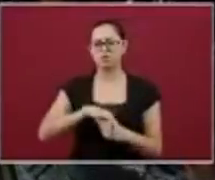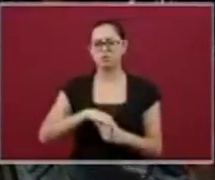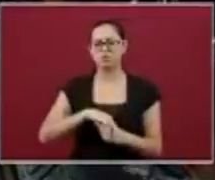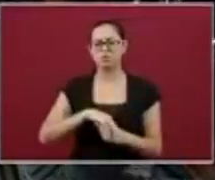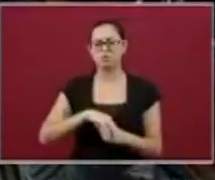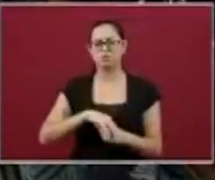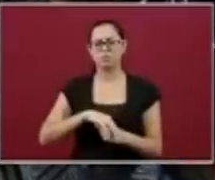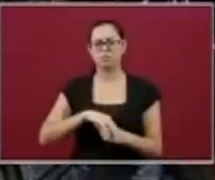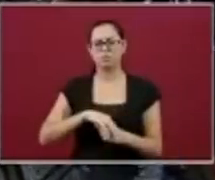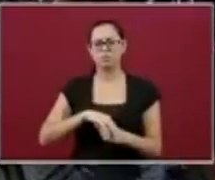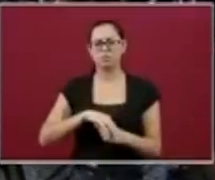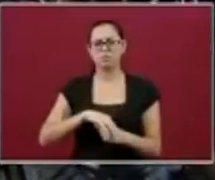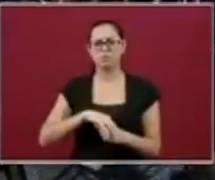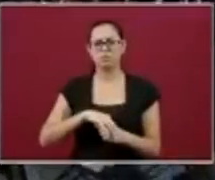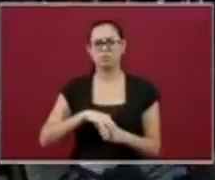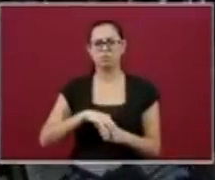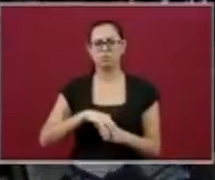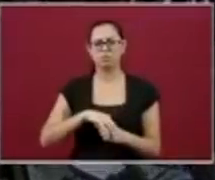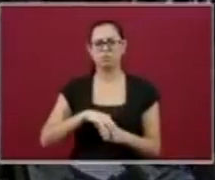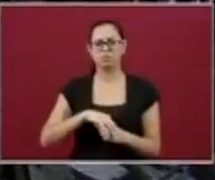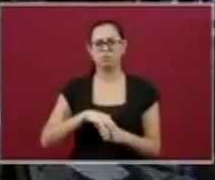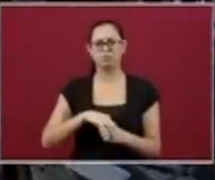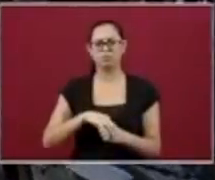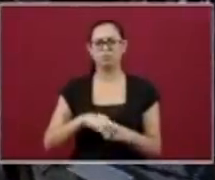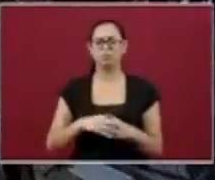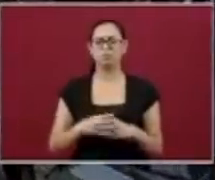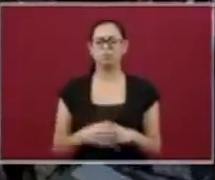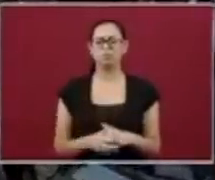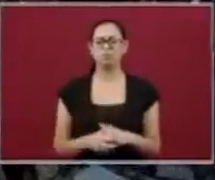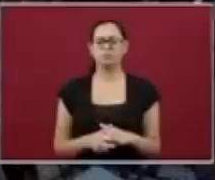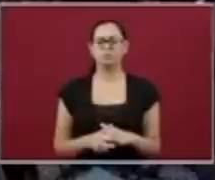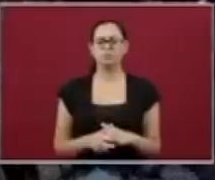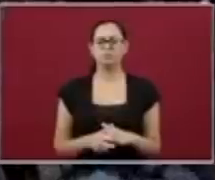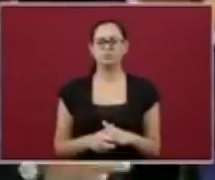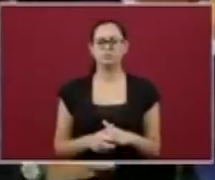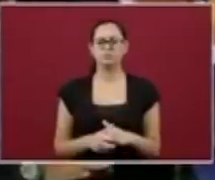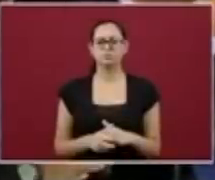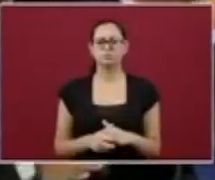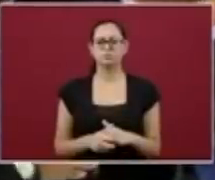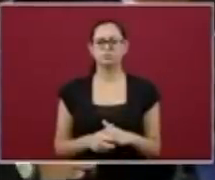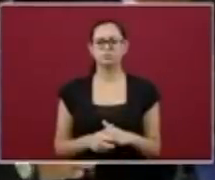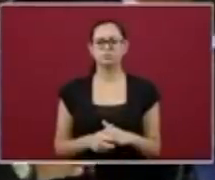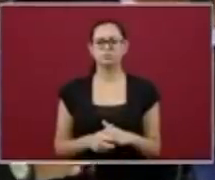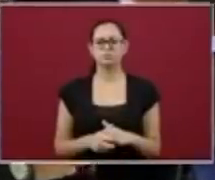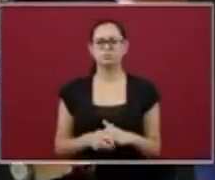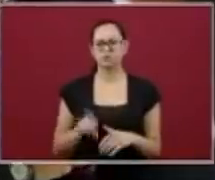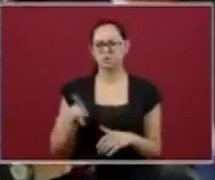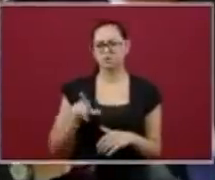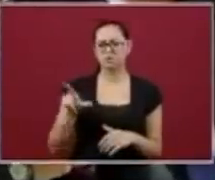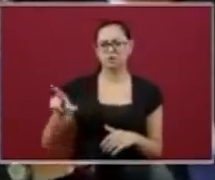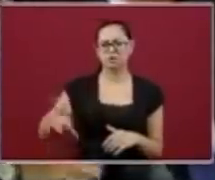es para la evaluación que tiene el gobierno de 12 millones o